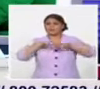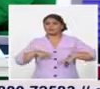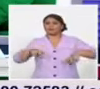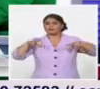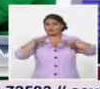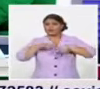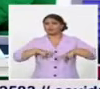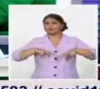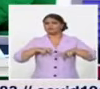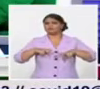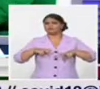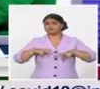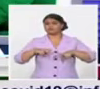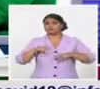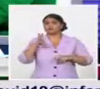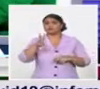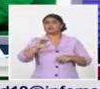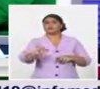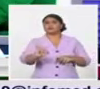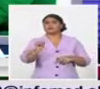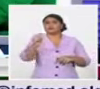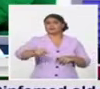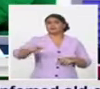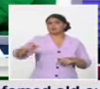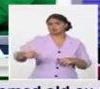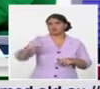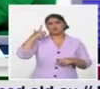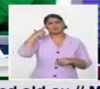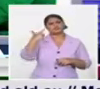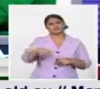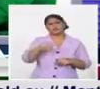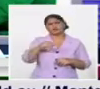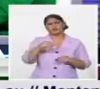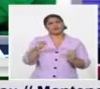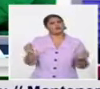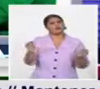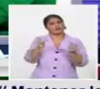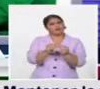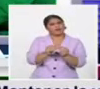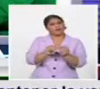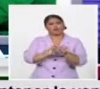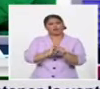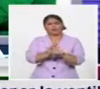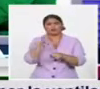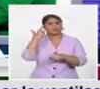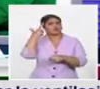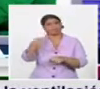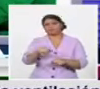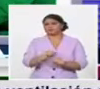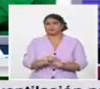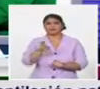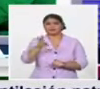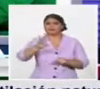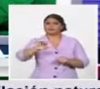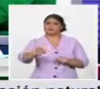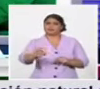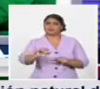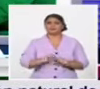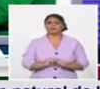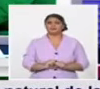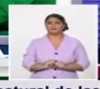de 36 de los 1.071 pacientes diagnosticados en el día de ayer, porque